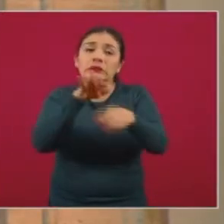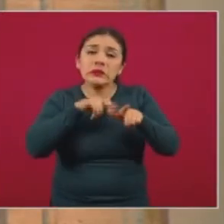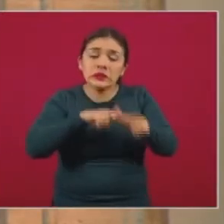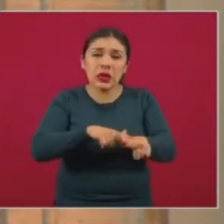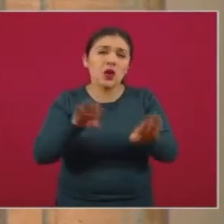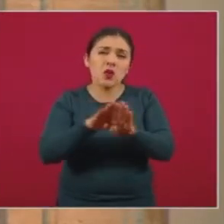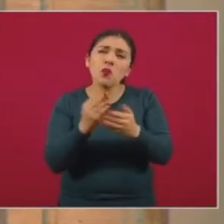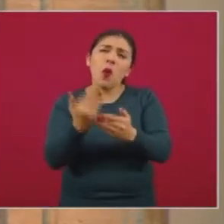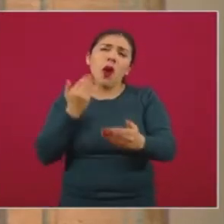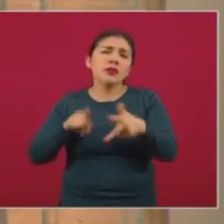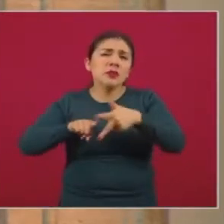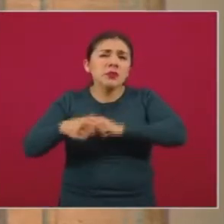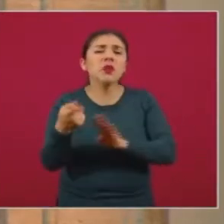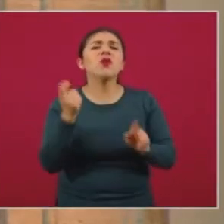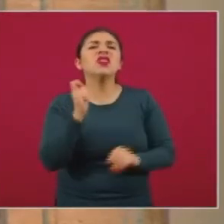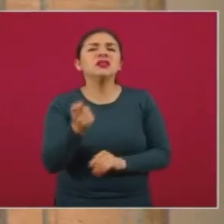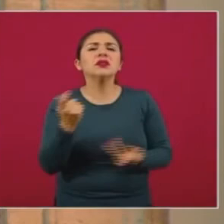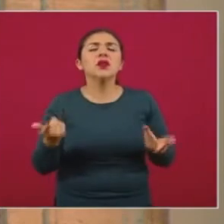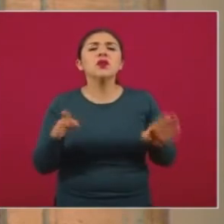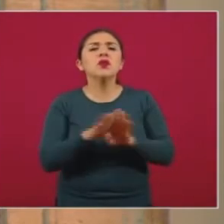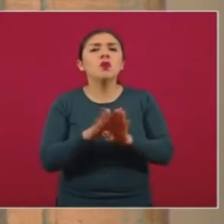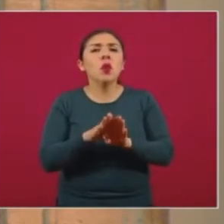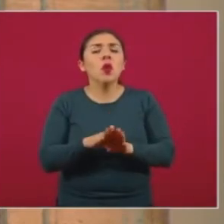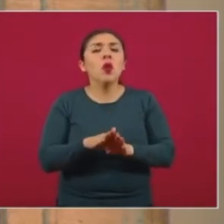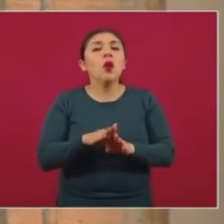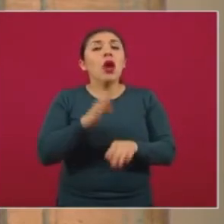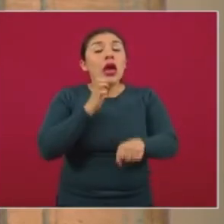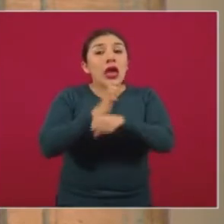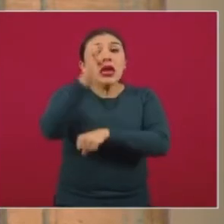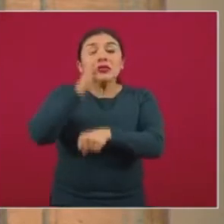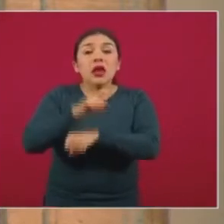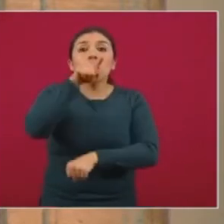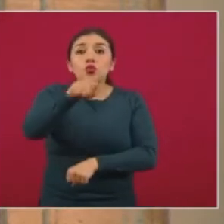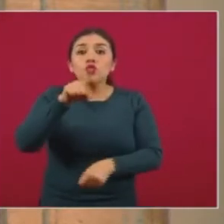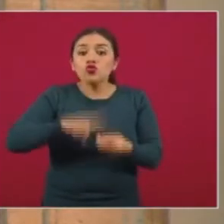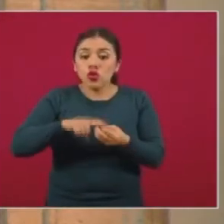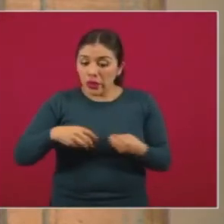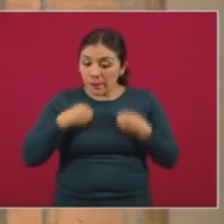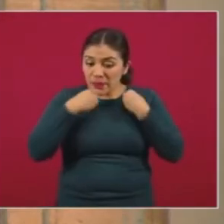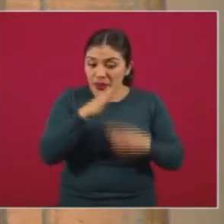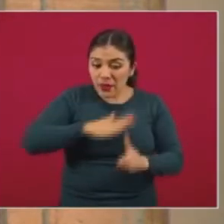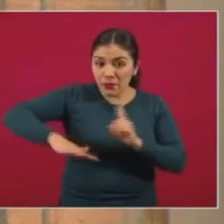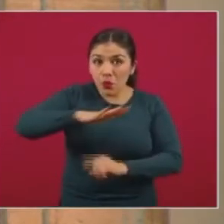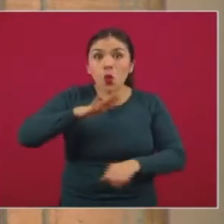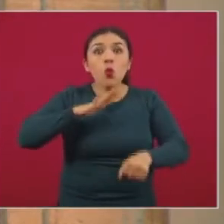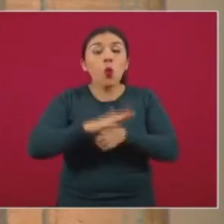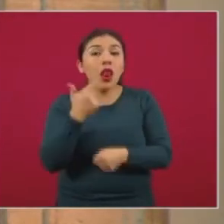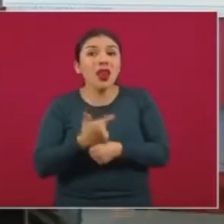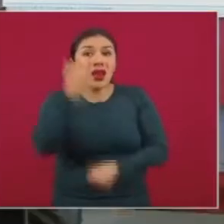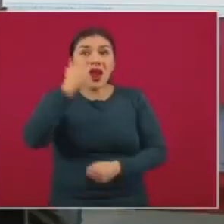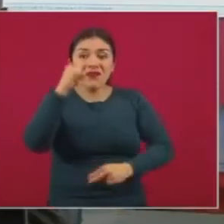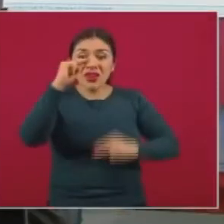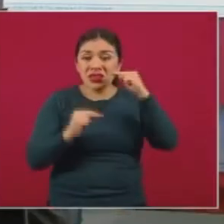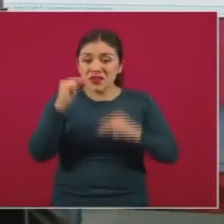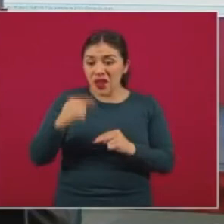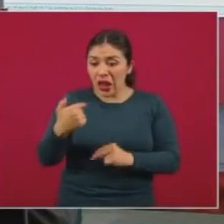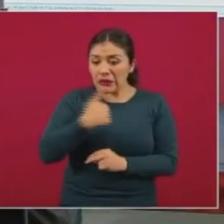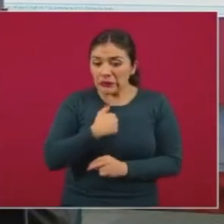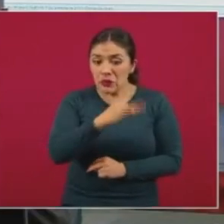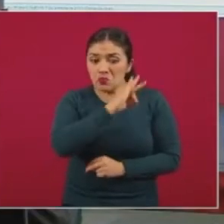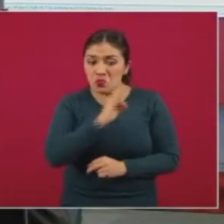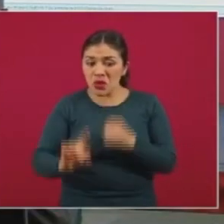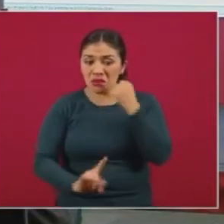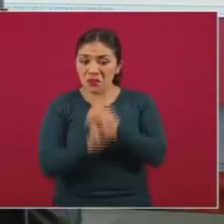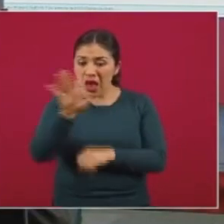al principio en relación a la entidad en la que nos encontremos, al nivel de riesgo epidémico que tenemos de contraer